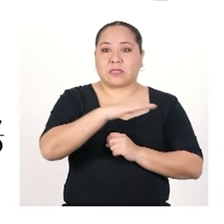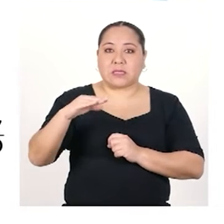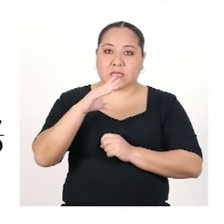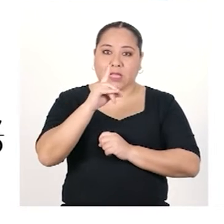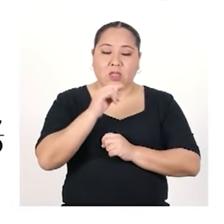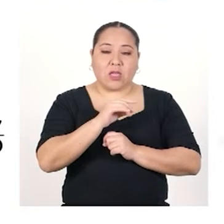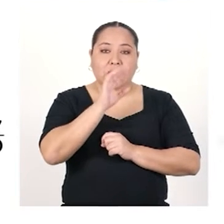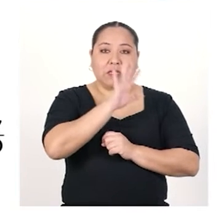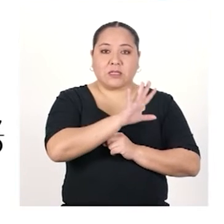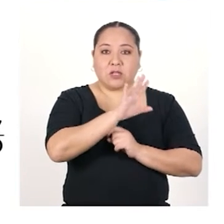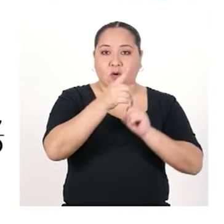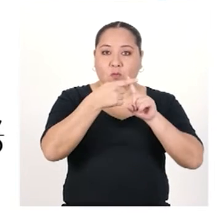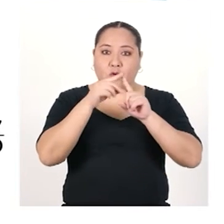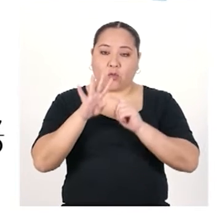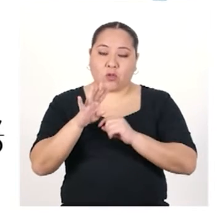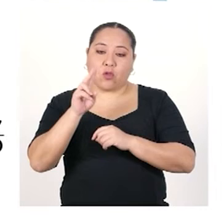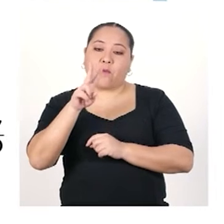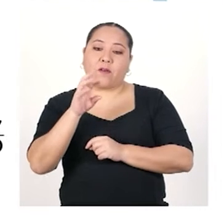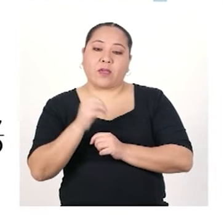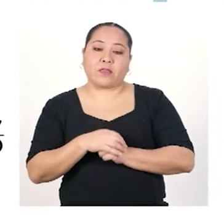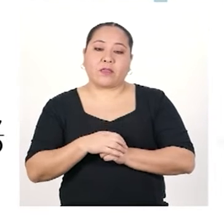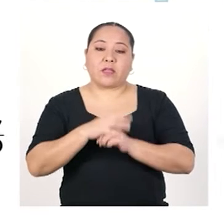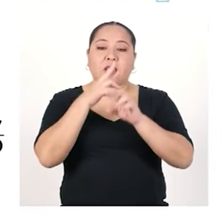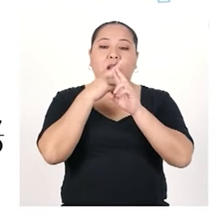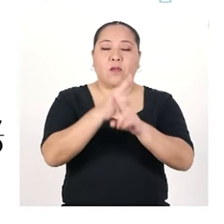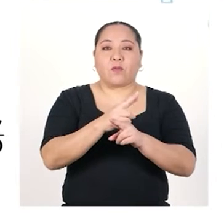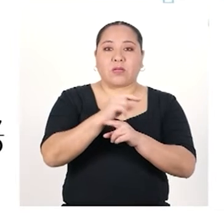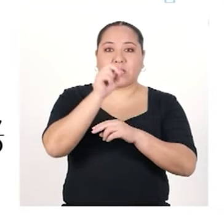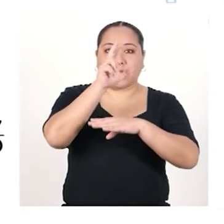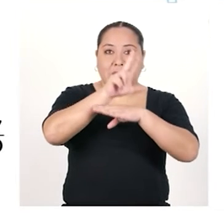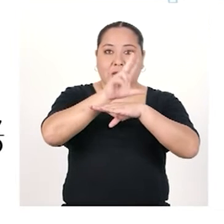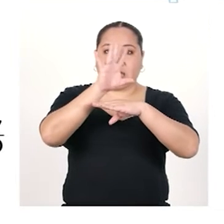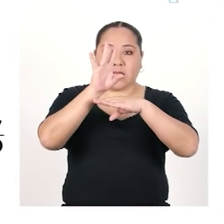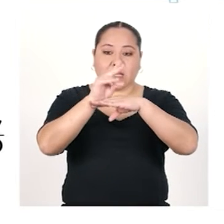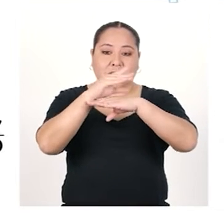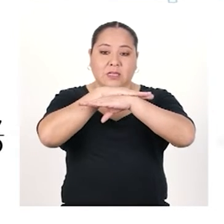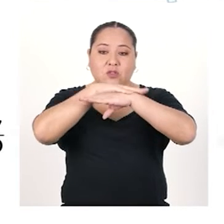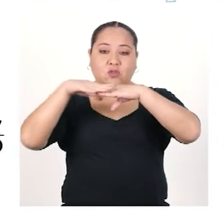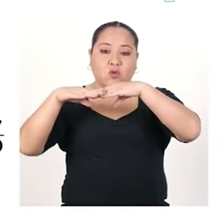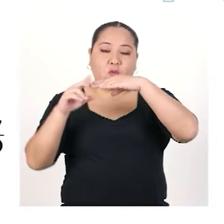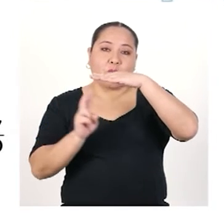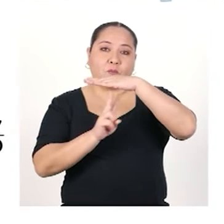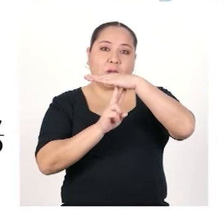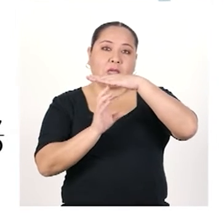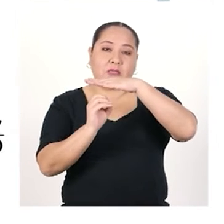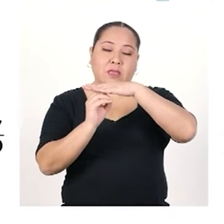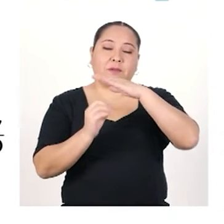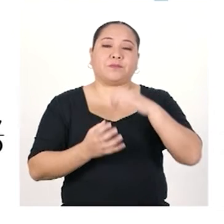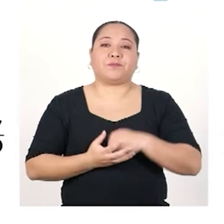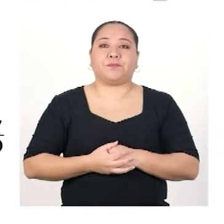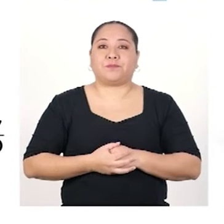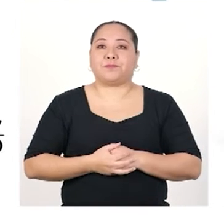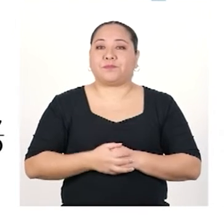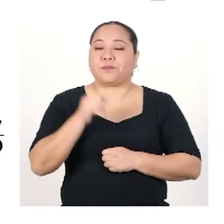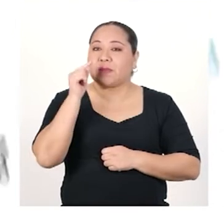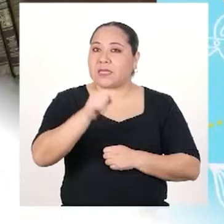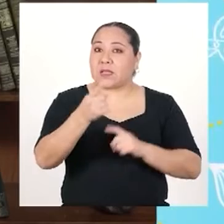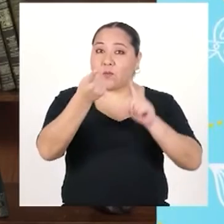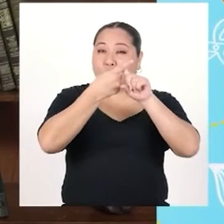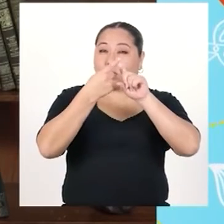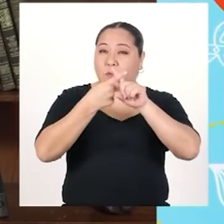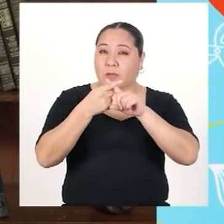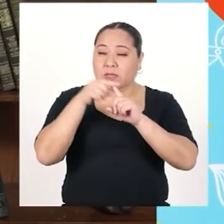de denominadores, que es 20. El resultado es 37 sobre 20.